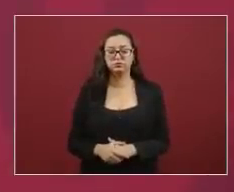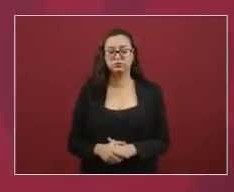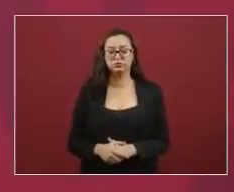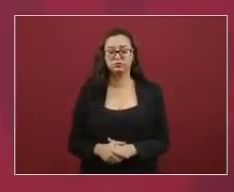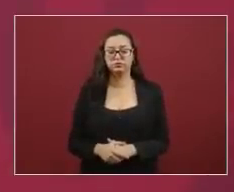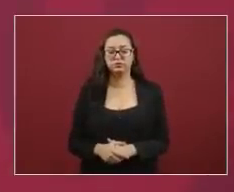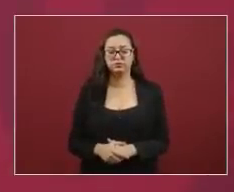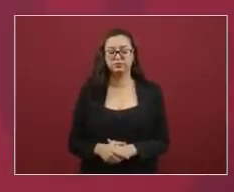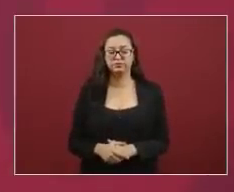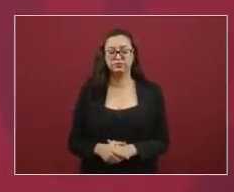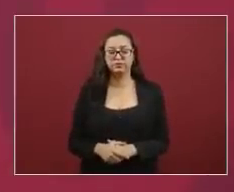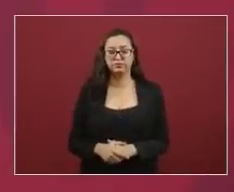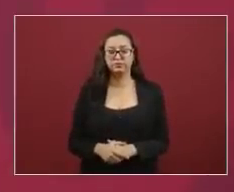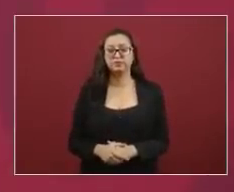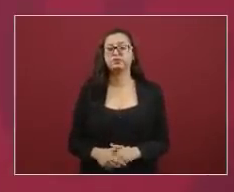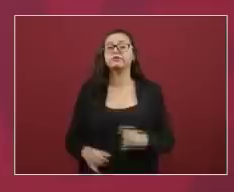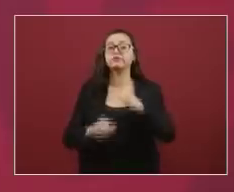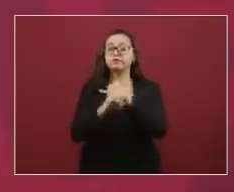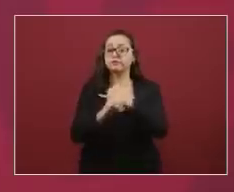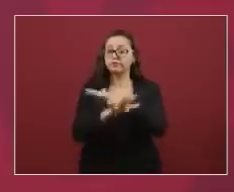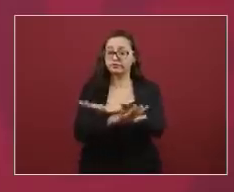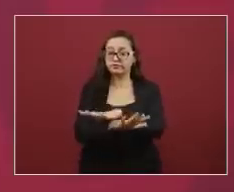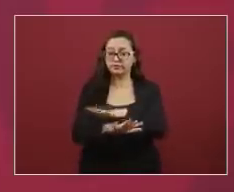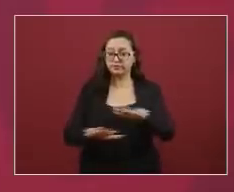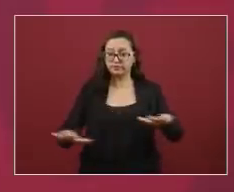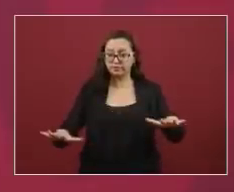para informarles,